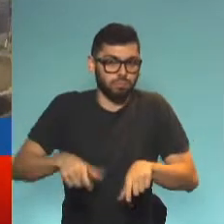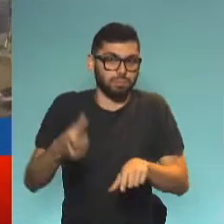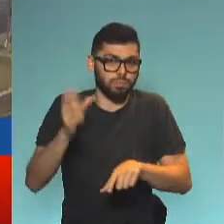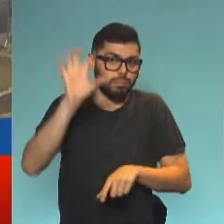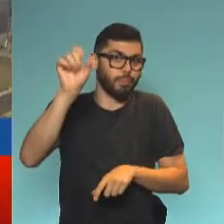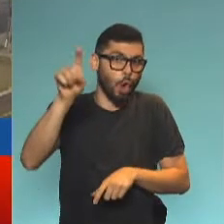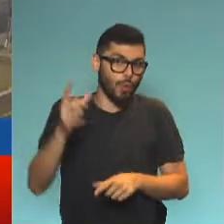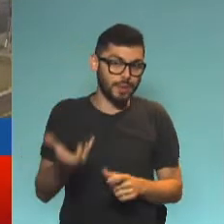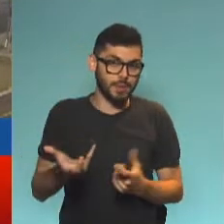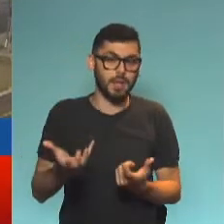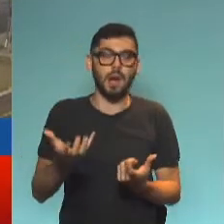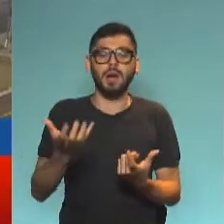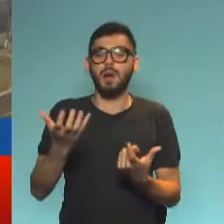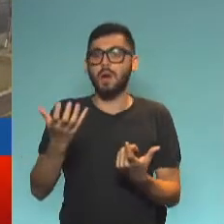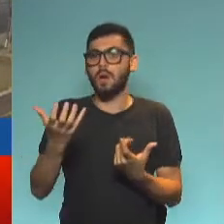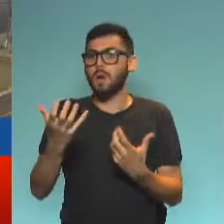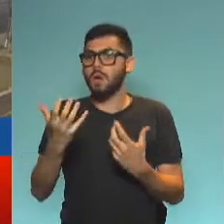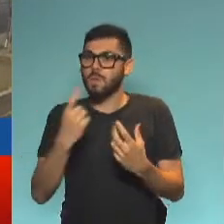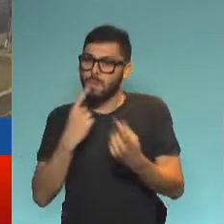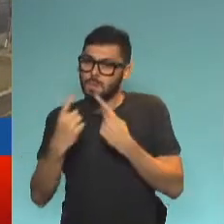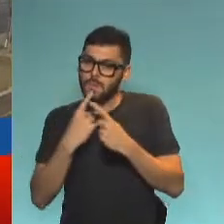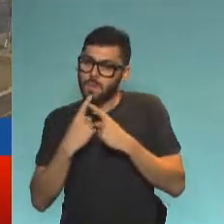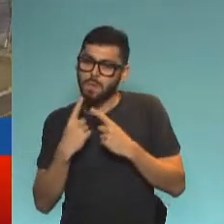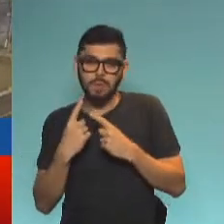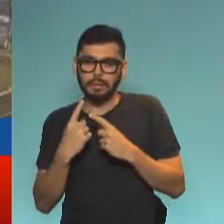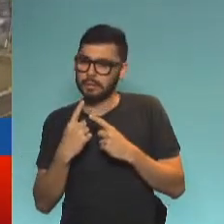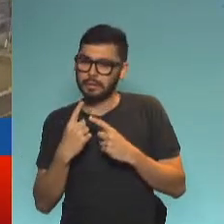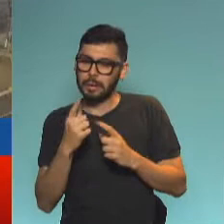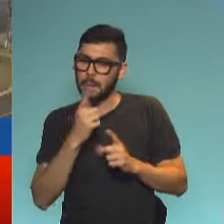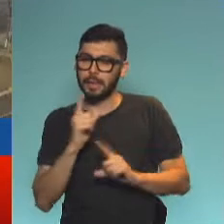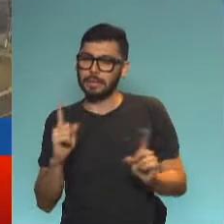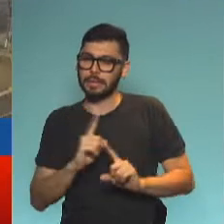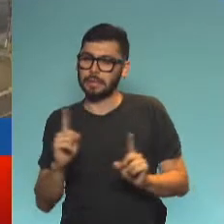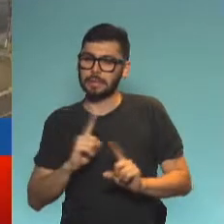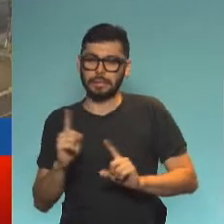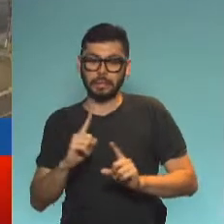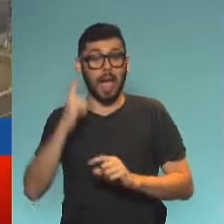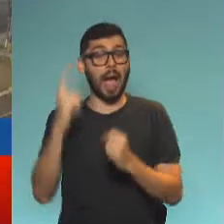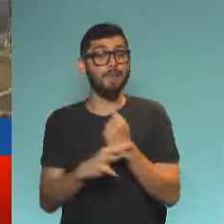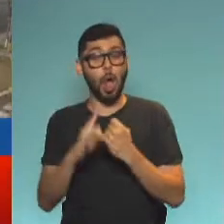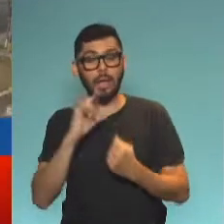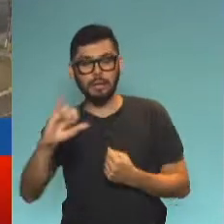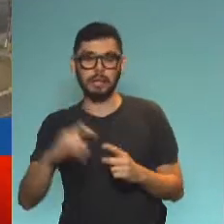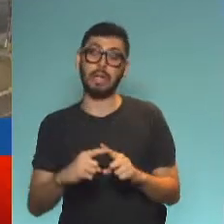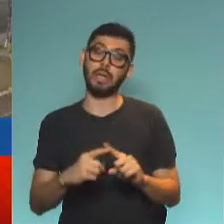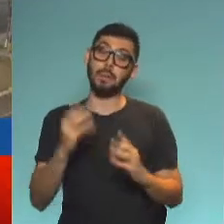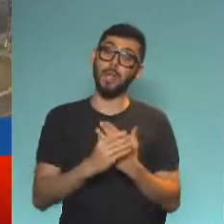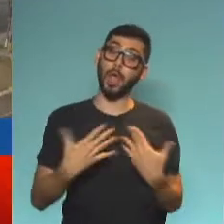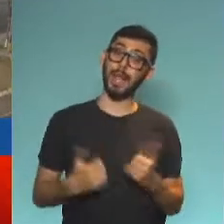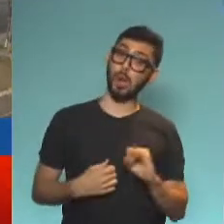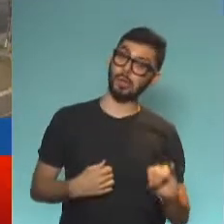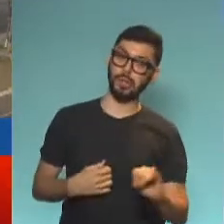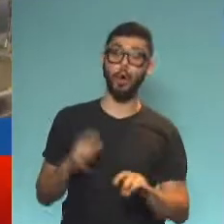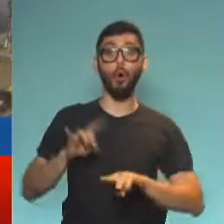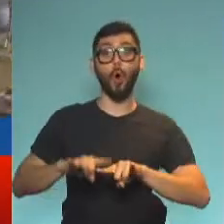la llegada del fútbol. Empezaron a ver que no iba, lo empezó a dar señales Cafiero, después Carla Bisotti, después lo dijo Guado de